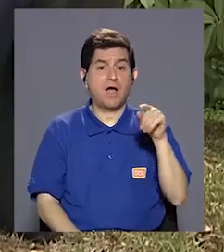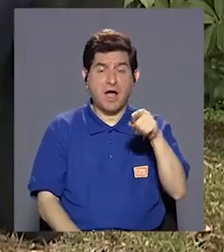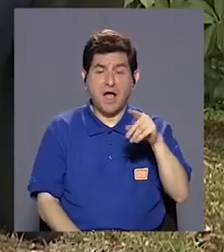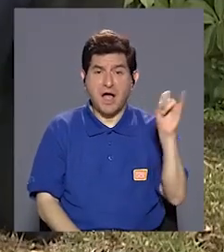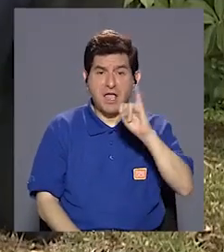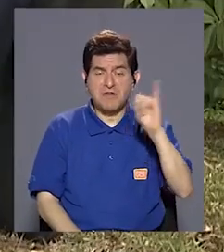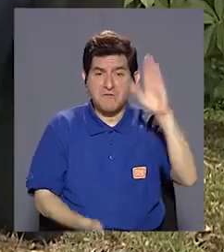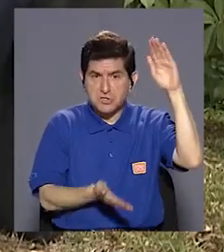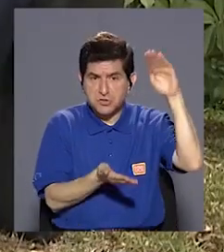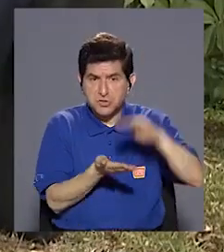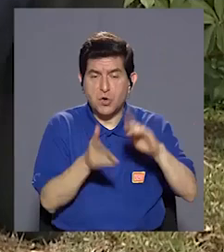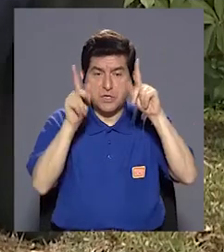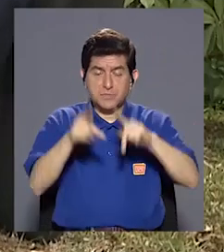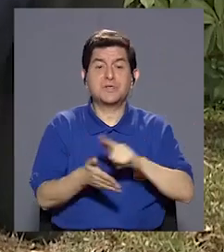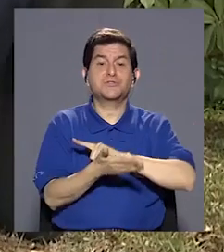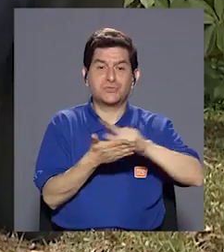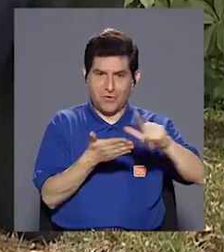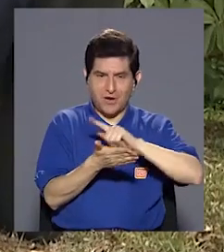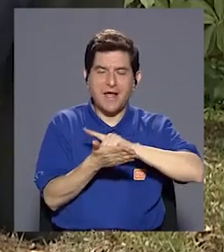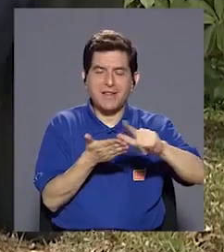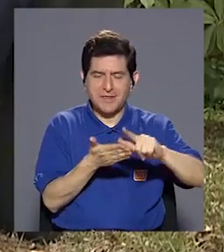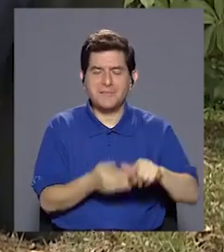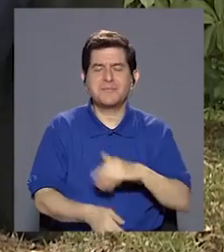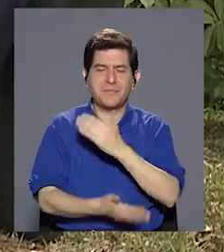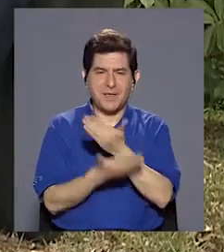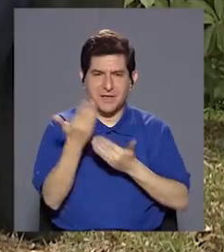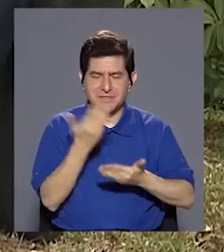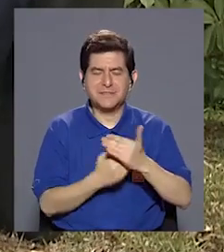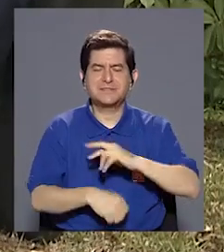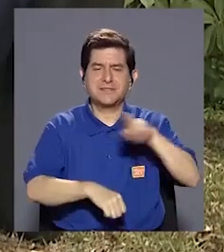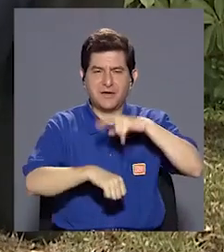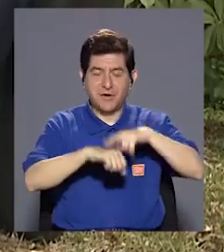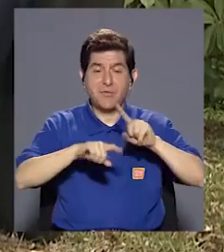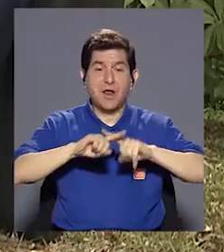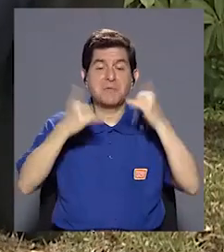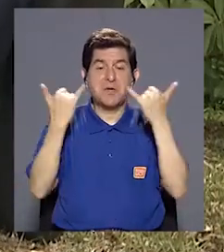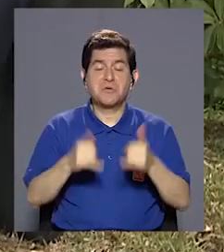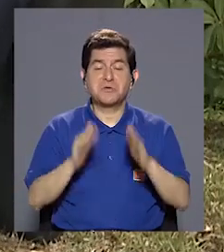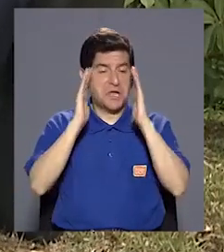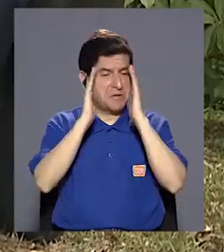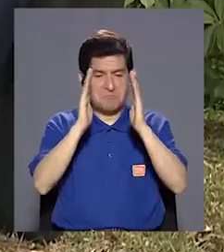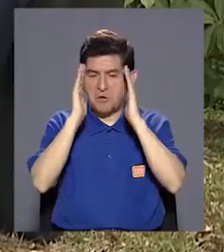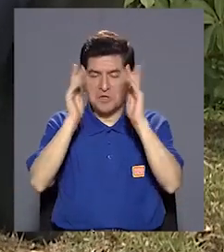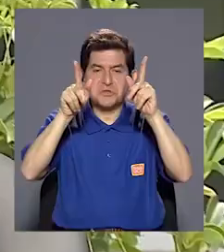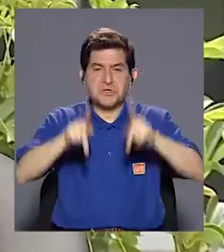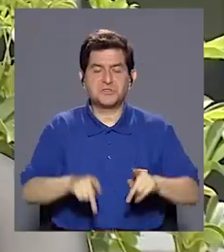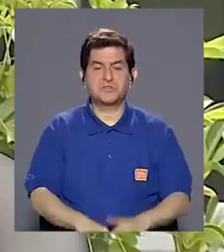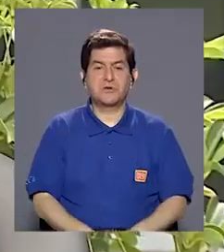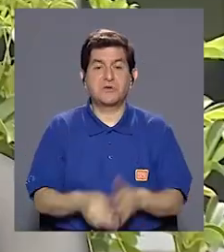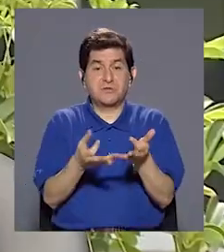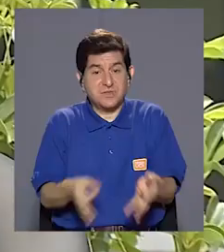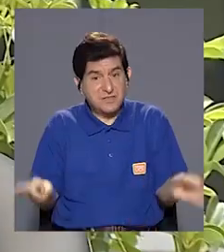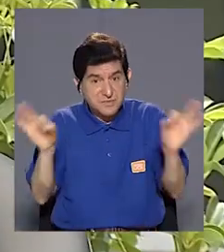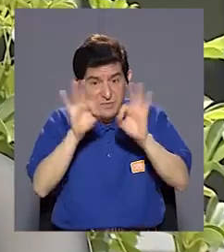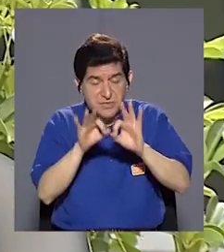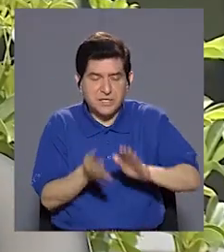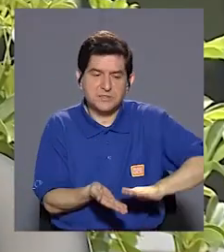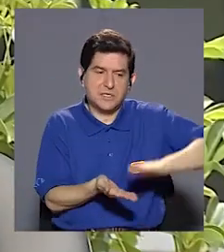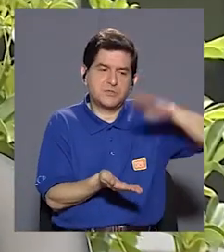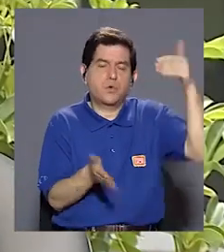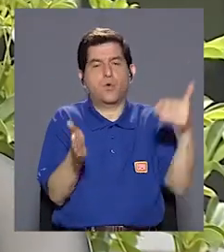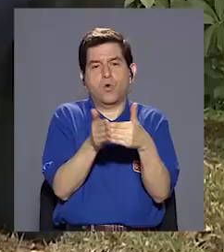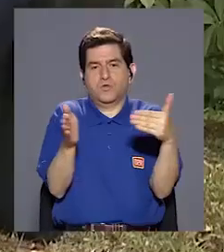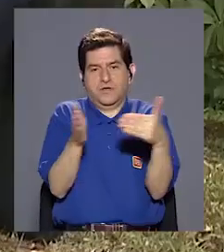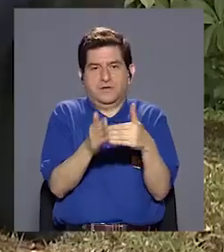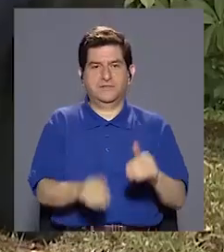general se vinieron abajo porque la gente se estaba lavando constantemente las manos. Pero uh-huh. el momento que ya se descuida la gente y se le olvida la importancia, exacto. empiezan a elevar